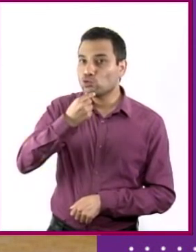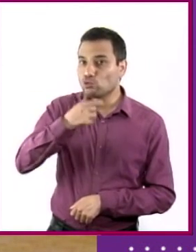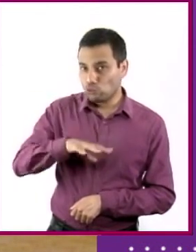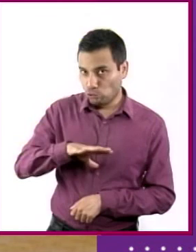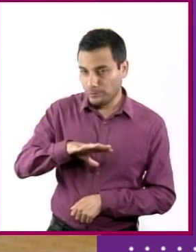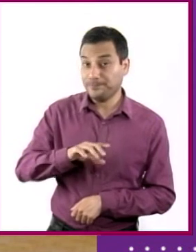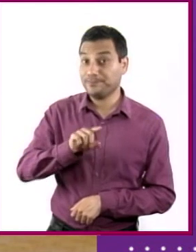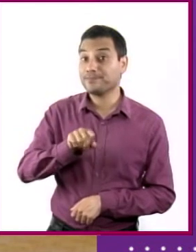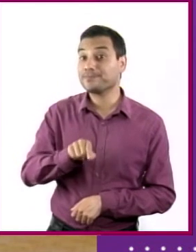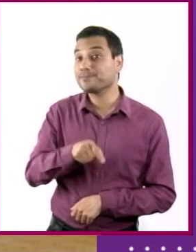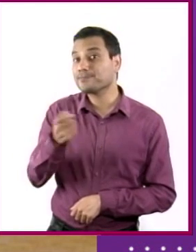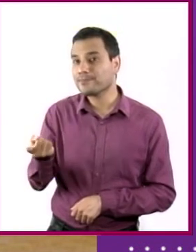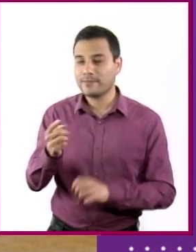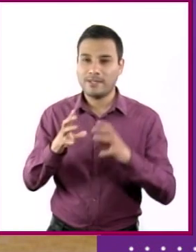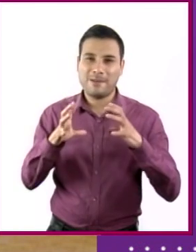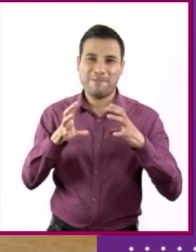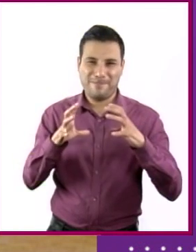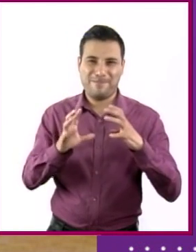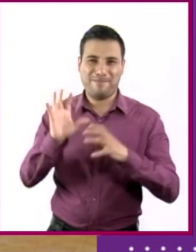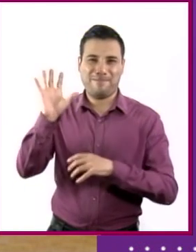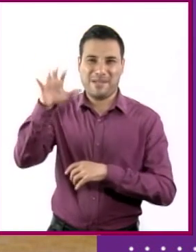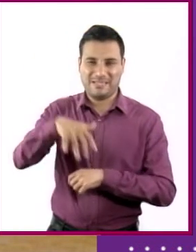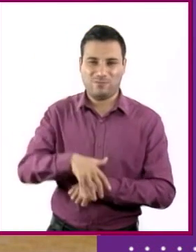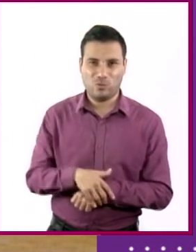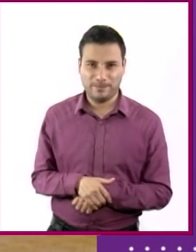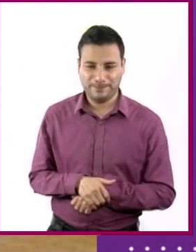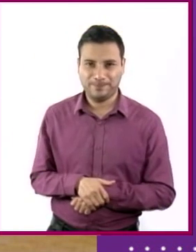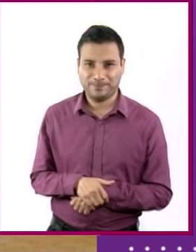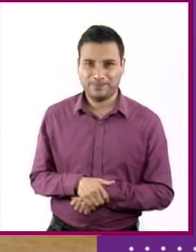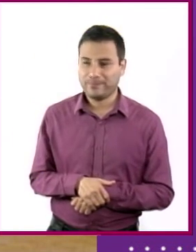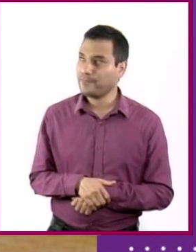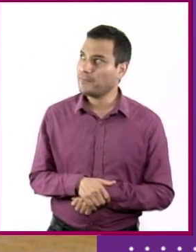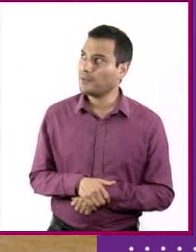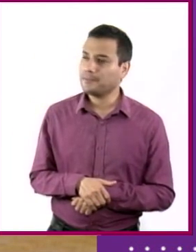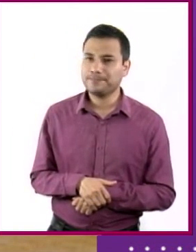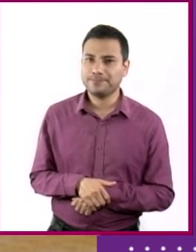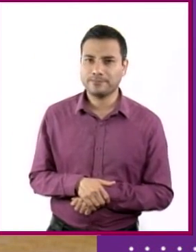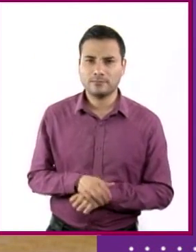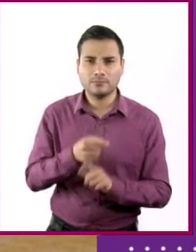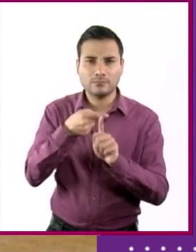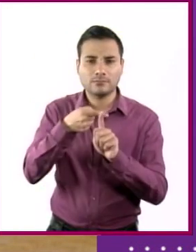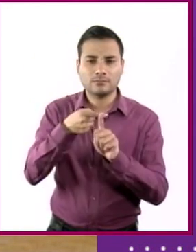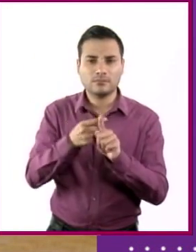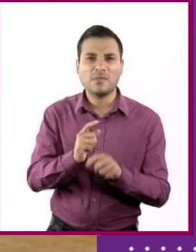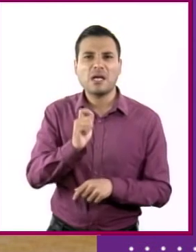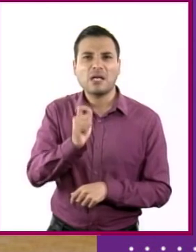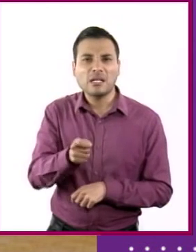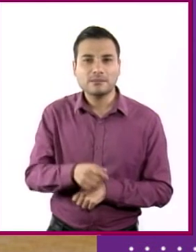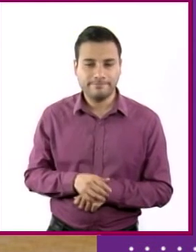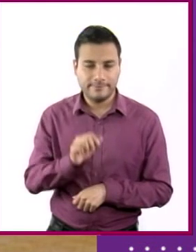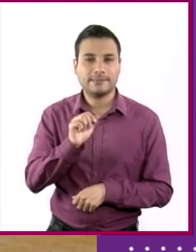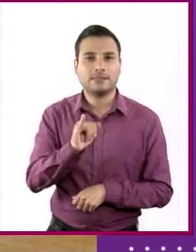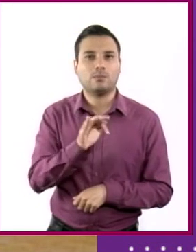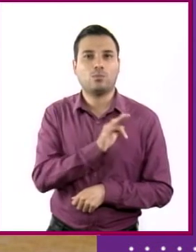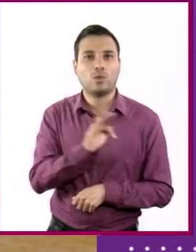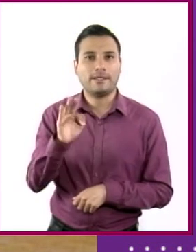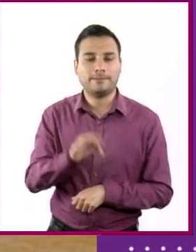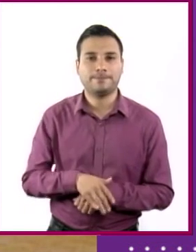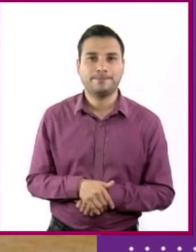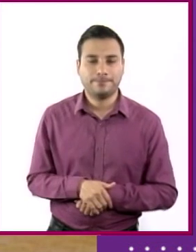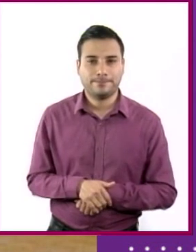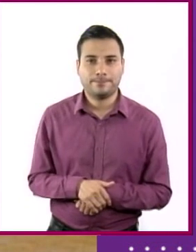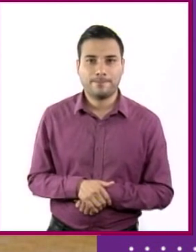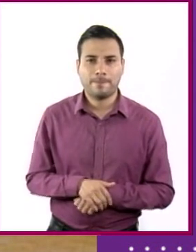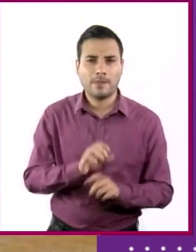Del otro, una pelota de básquet. El signo de suma quiere decir que el enunciado es positivo.